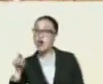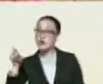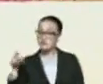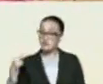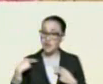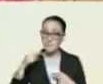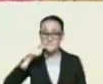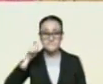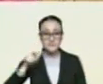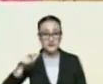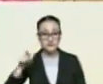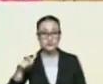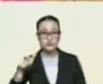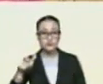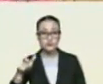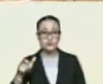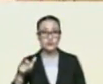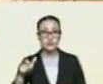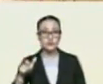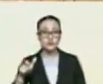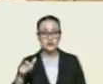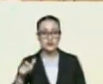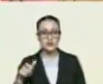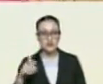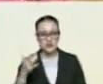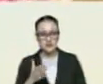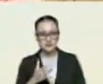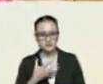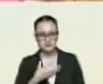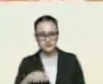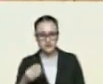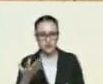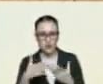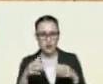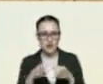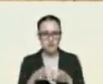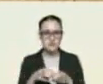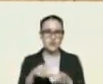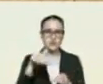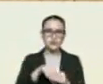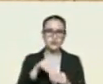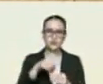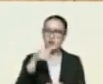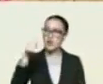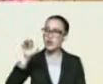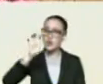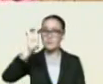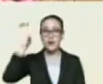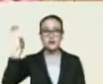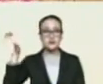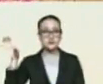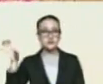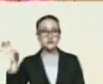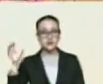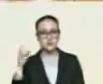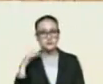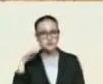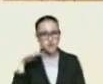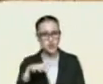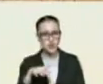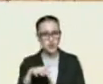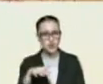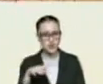personas que han sido presidentes de los organismos electorales en sus países. Son personas que han tenido un